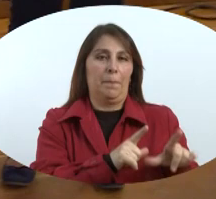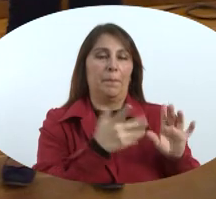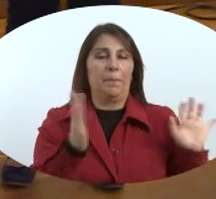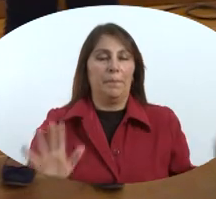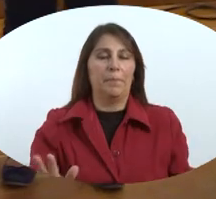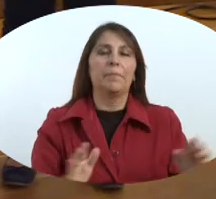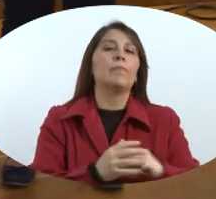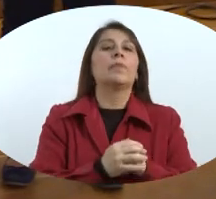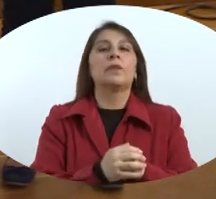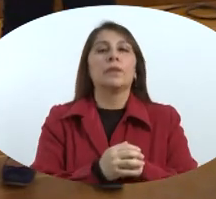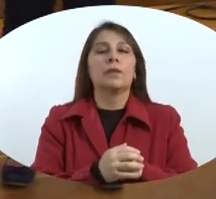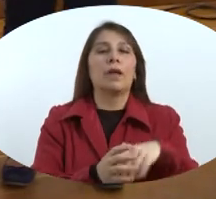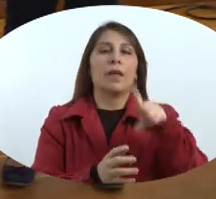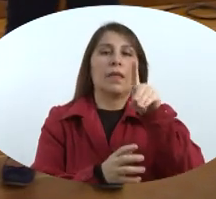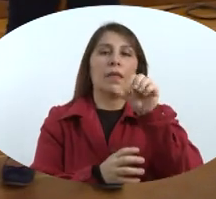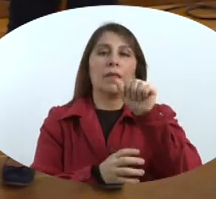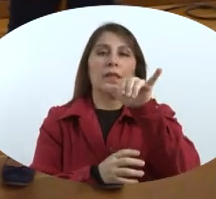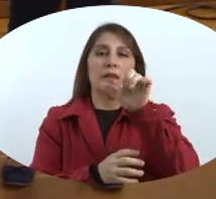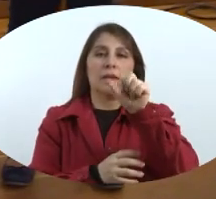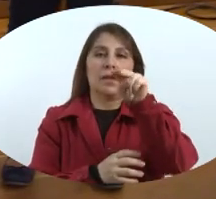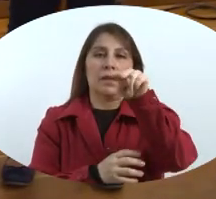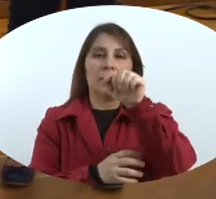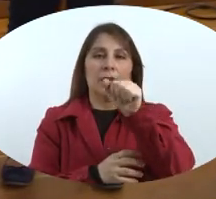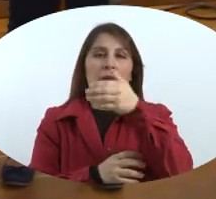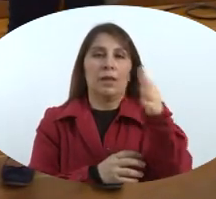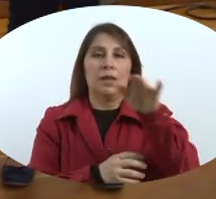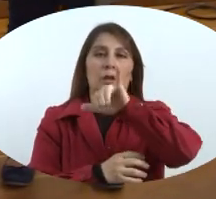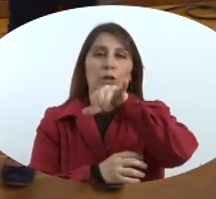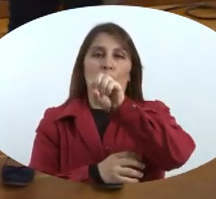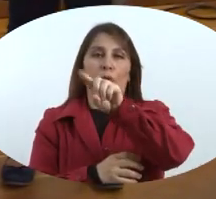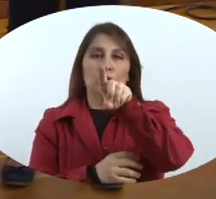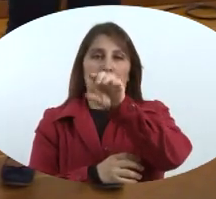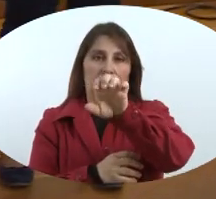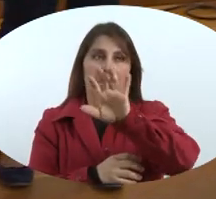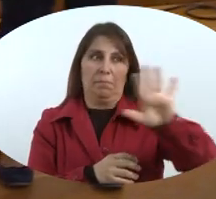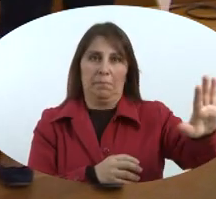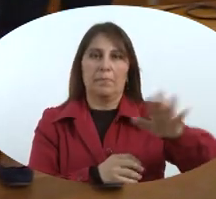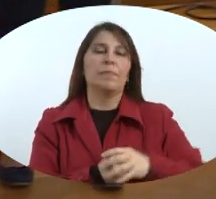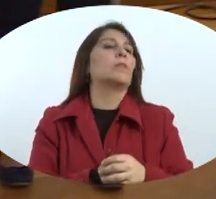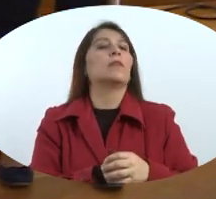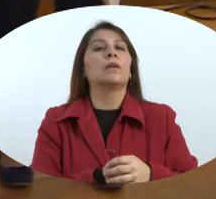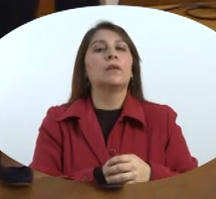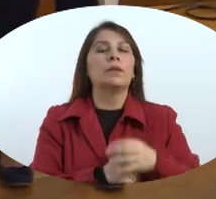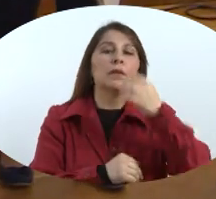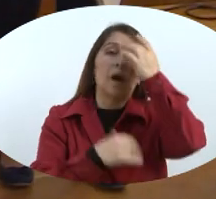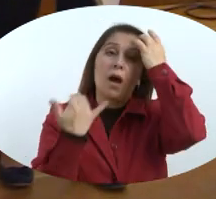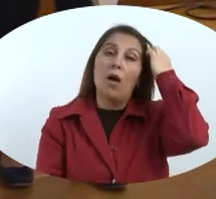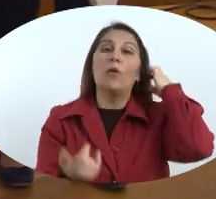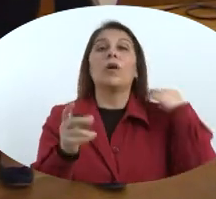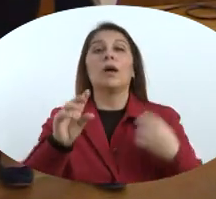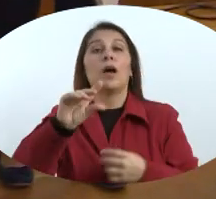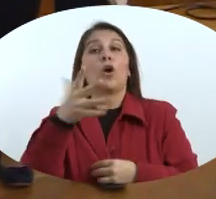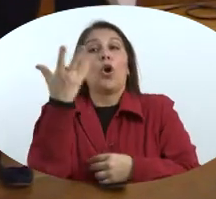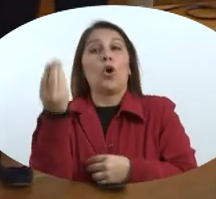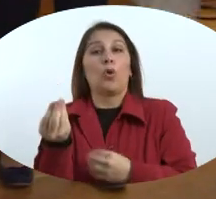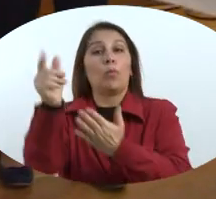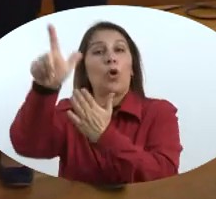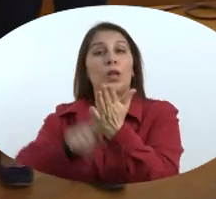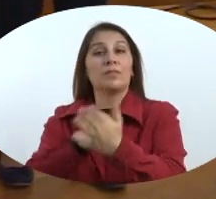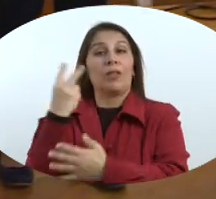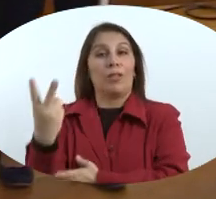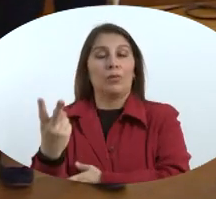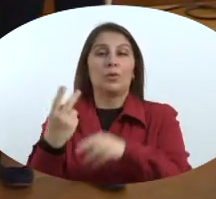consejo académico daiana catering naranjo y jose luis gaitán siendo así en la segunda parte del panel nos